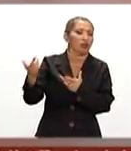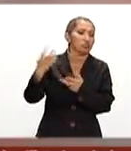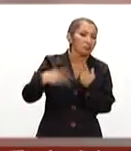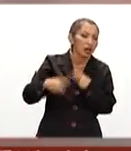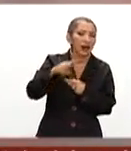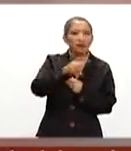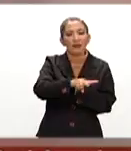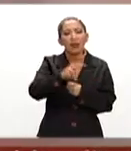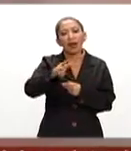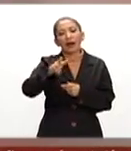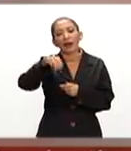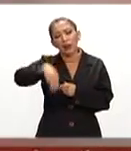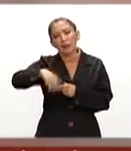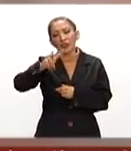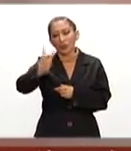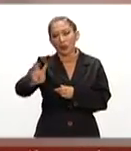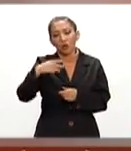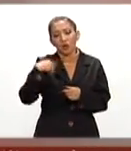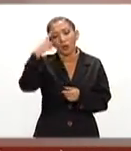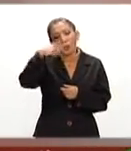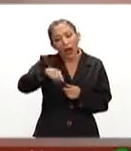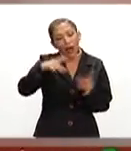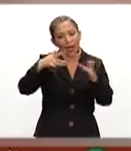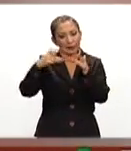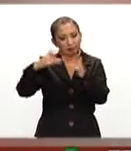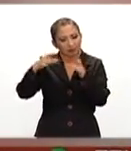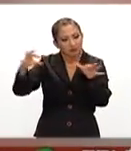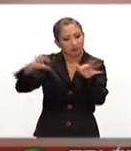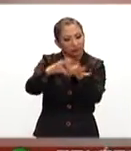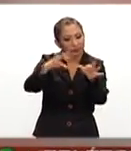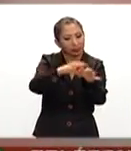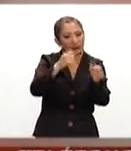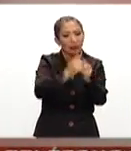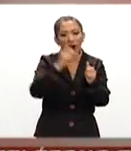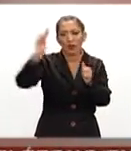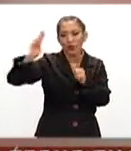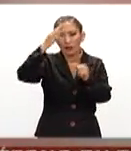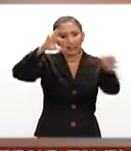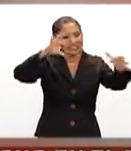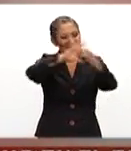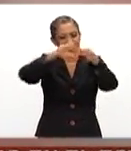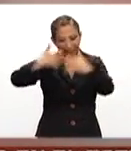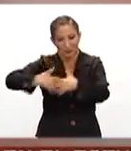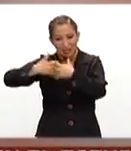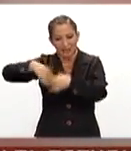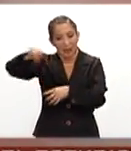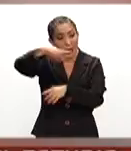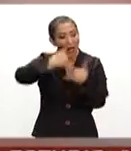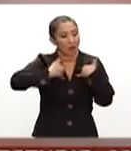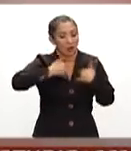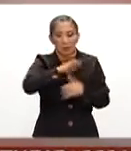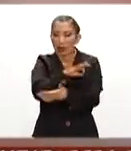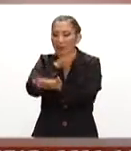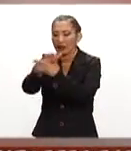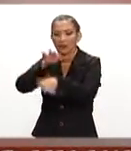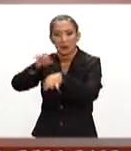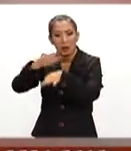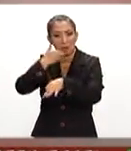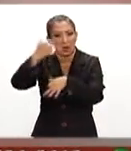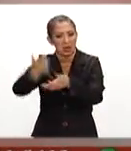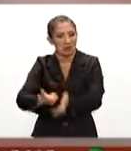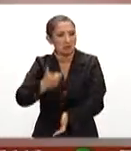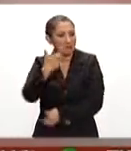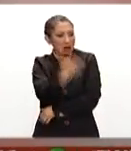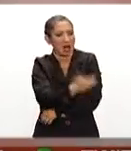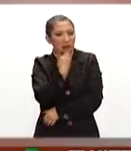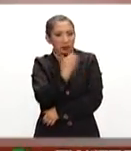de BMW, a conectarlo con las universidades para que los jóvenes tengan empleos y empleos bien